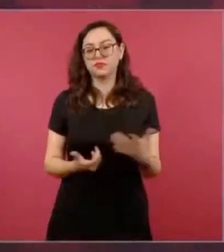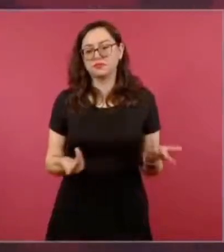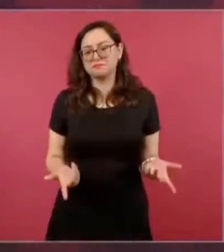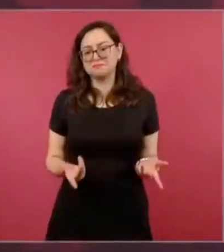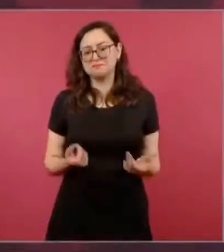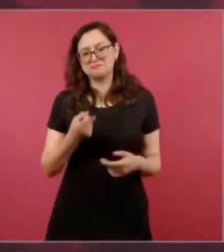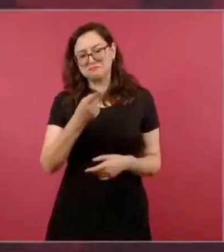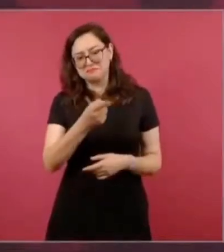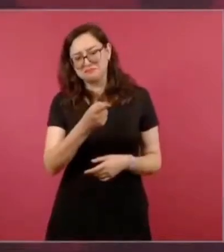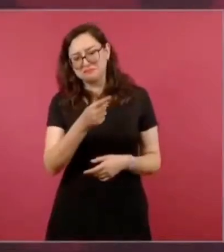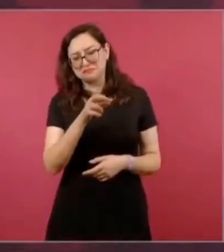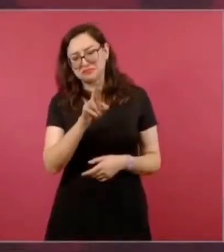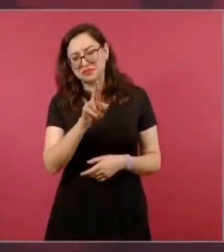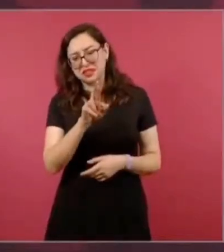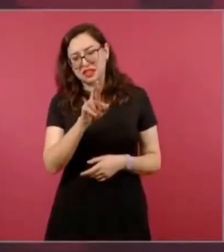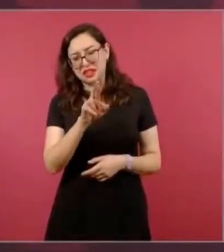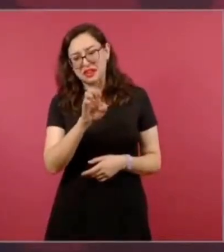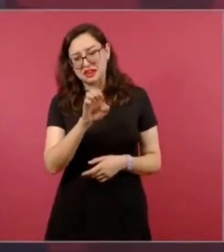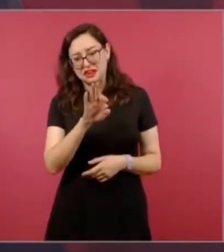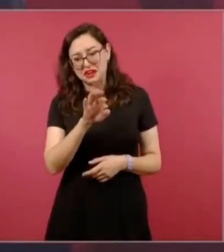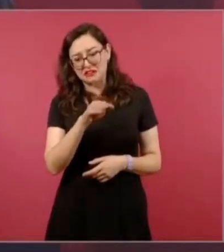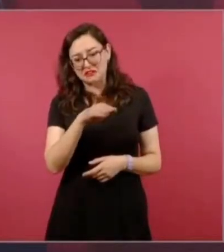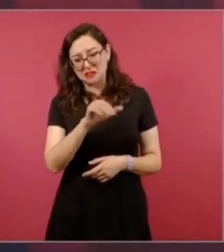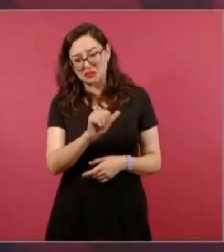no nos tomaba en cuenta